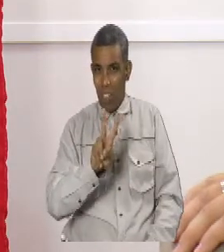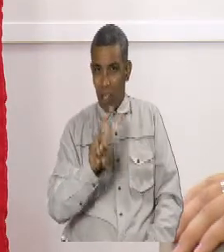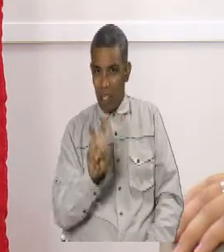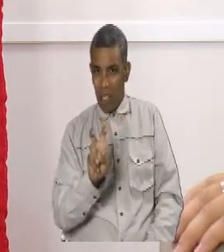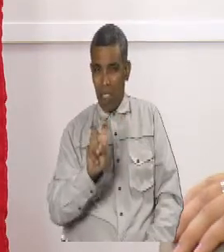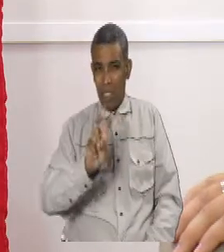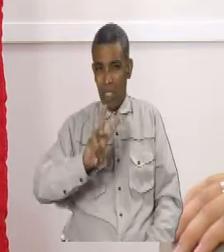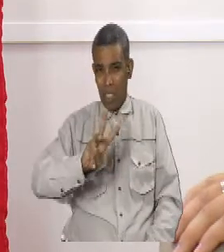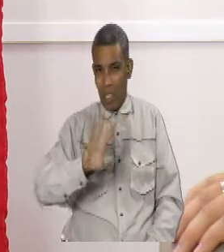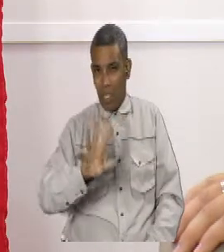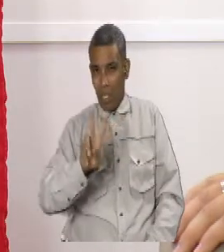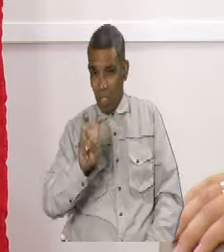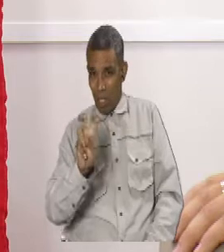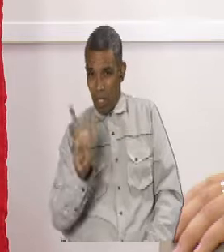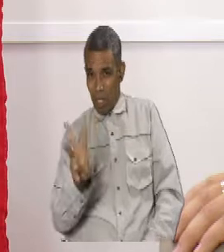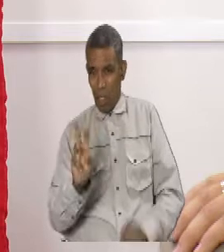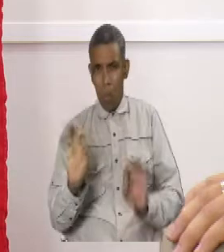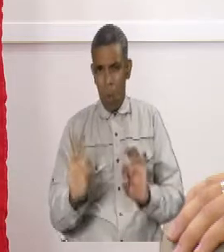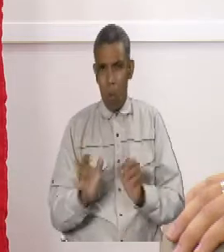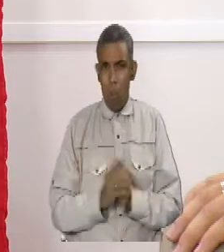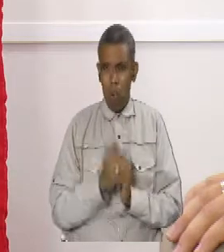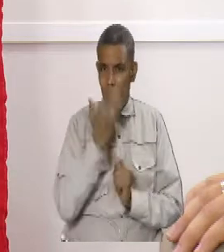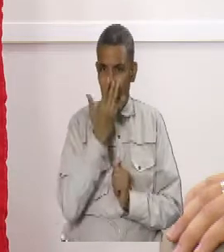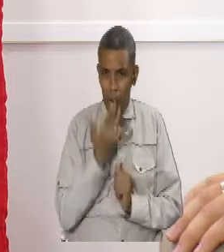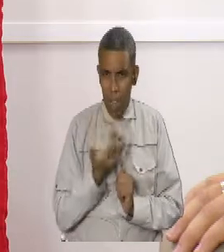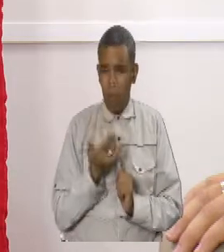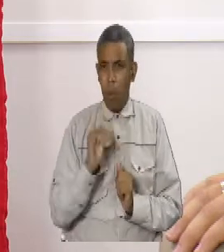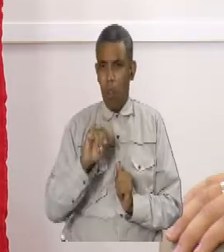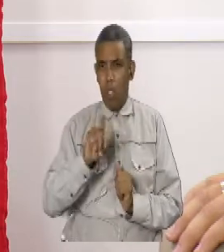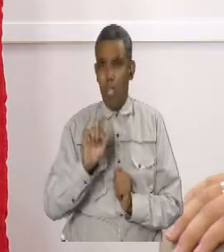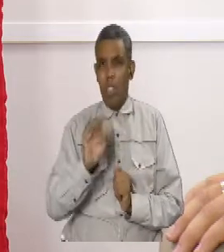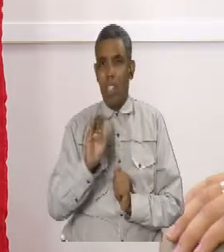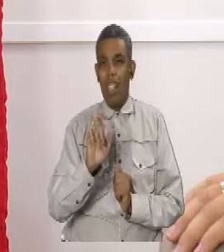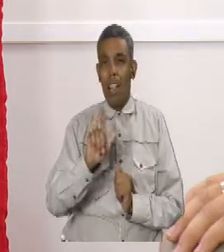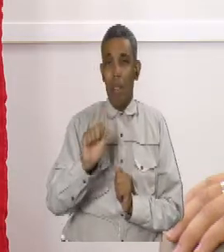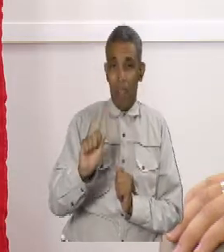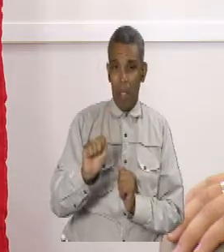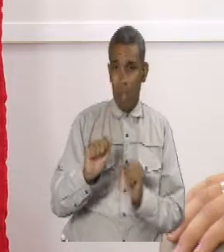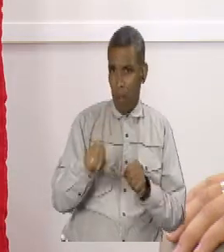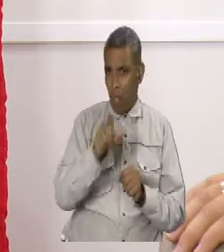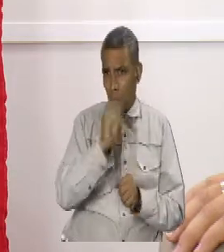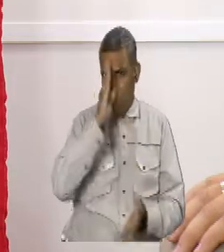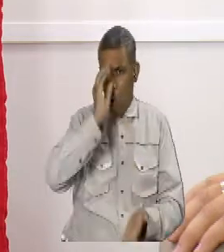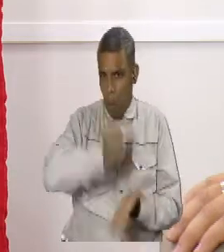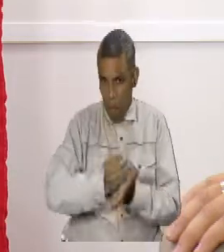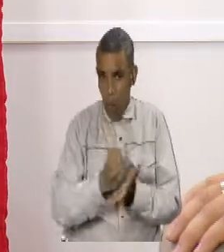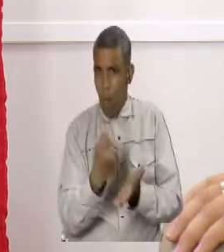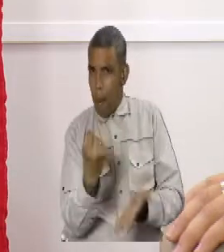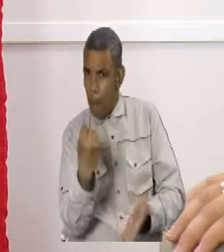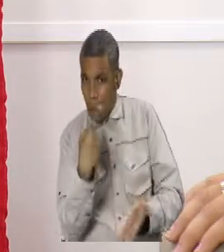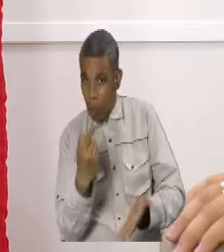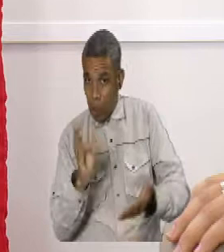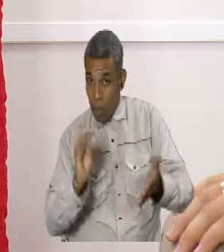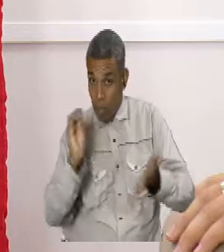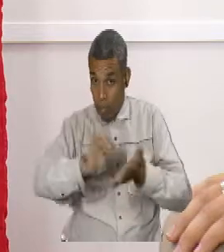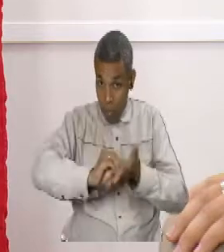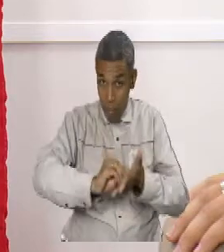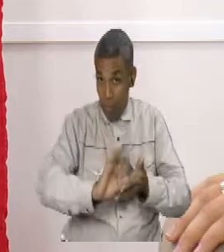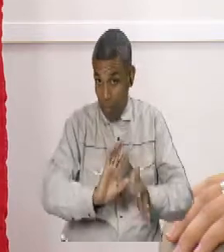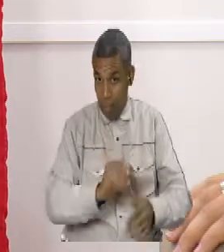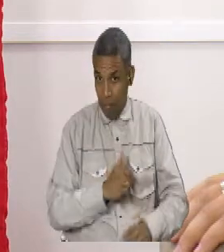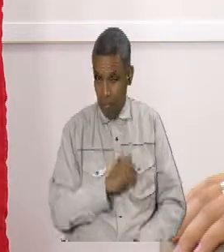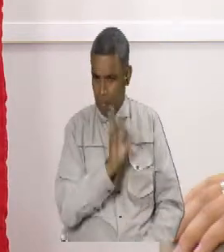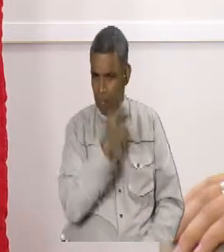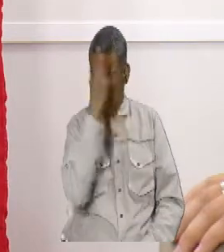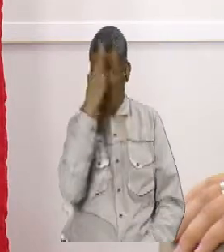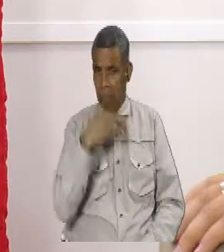318-527-3572 o a través de las redes sociales en Facebook Isabela Martínez, donde pueden dejar o depositar todas las preguntas e inquietudes que tienen, y acá